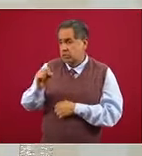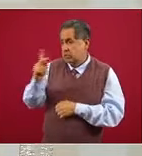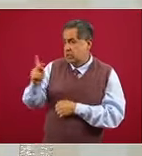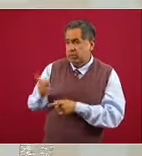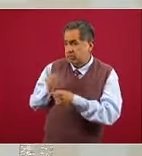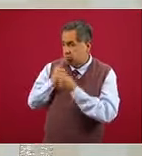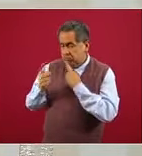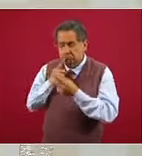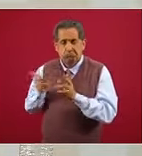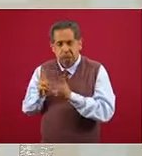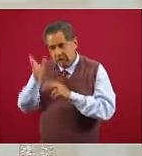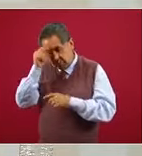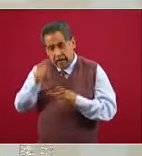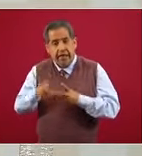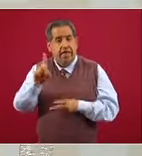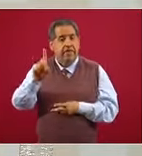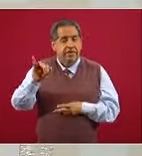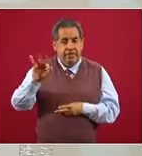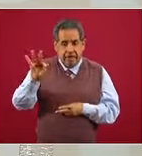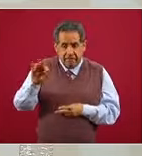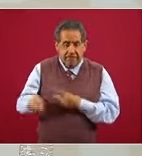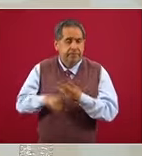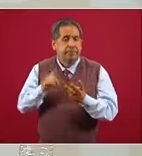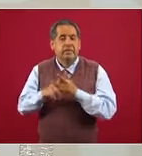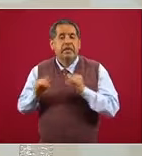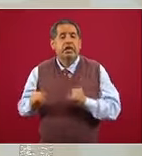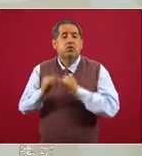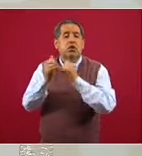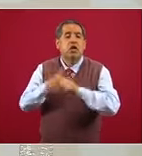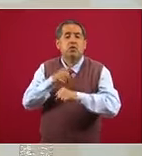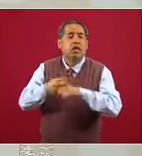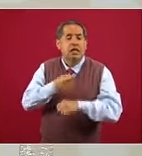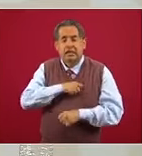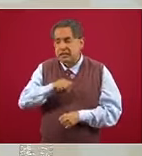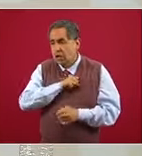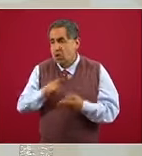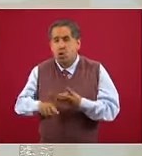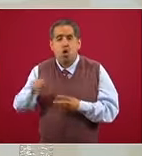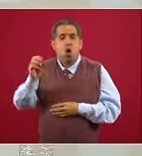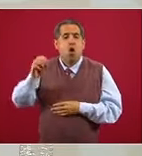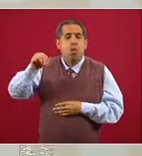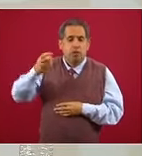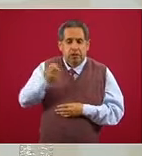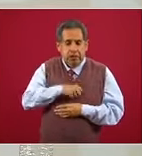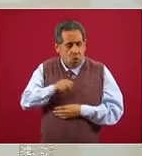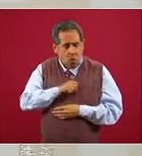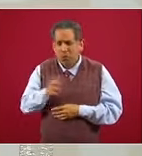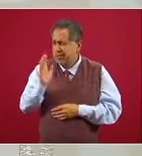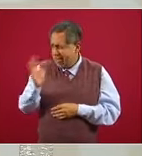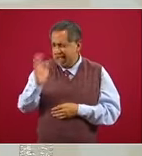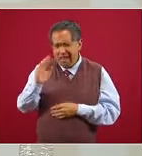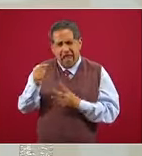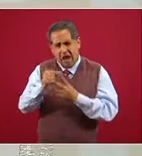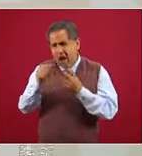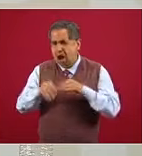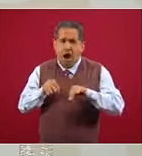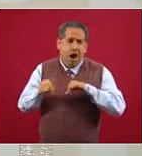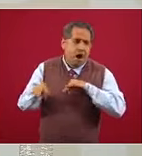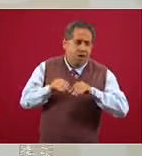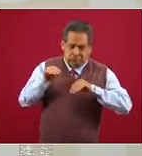Pública, el DIF Nacional, Instituto Nacional de Salud Pública, Organización Mundial de la Salud, han sido